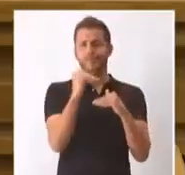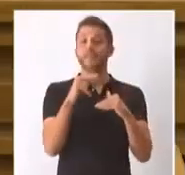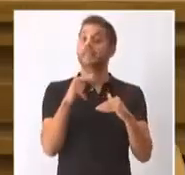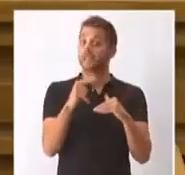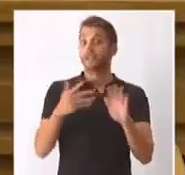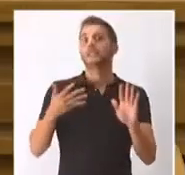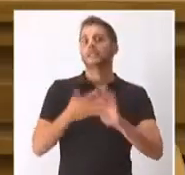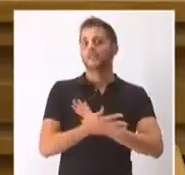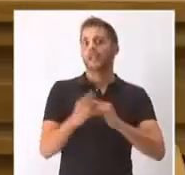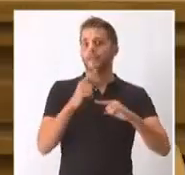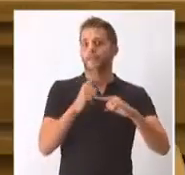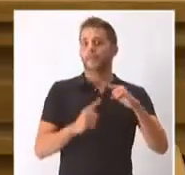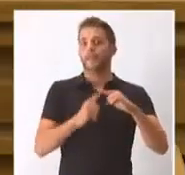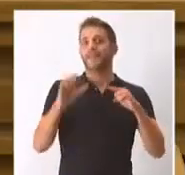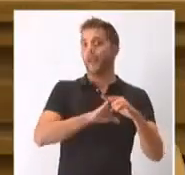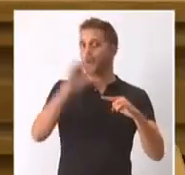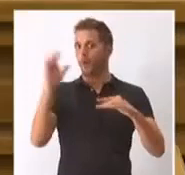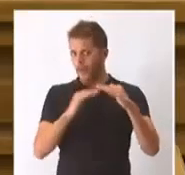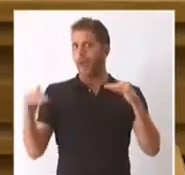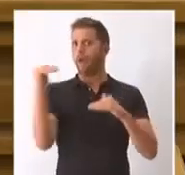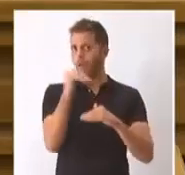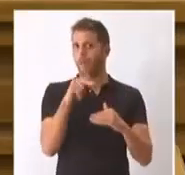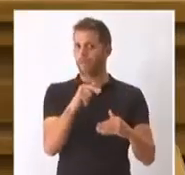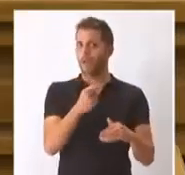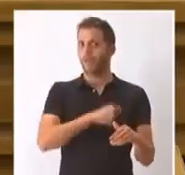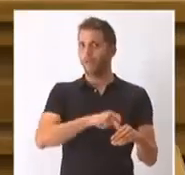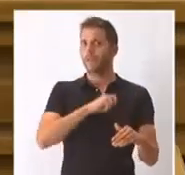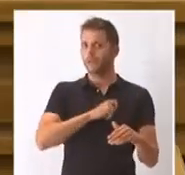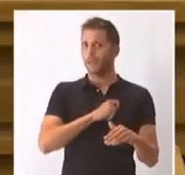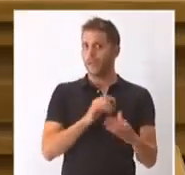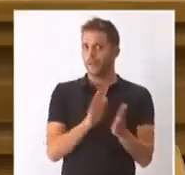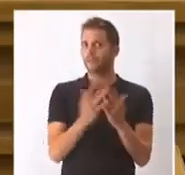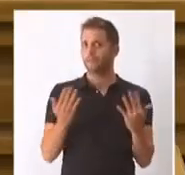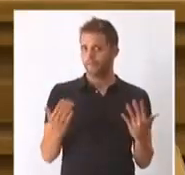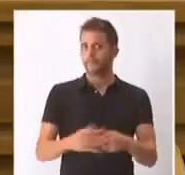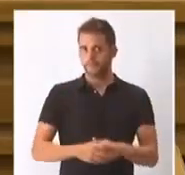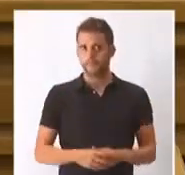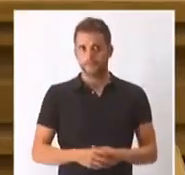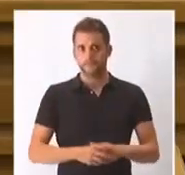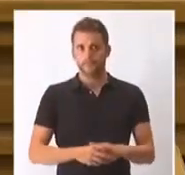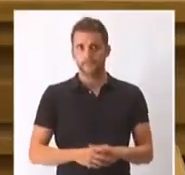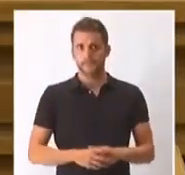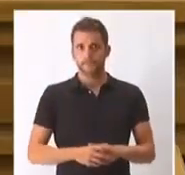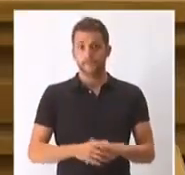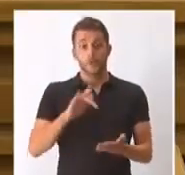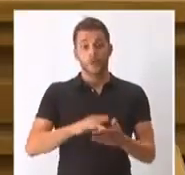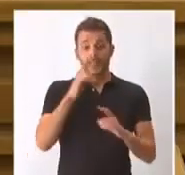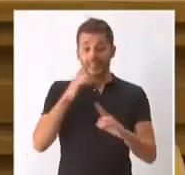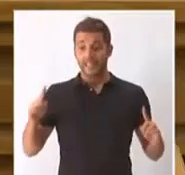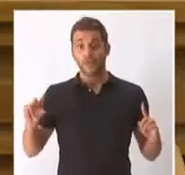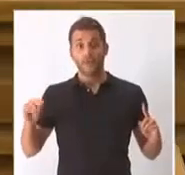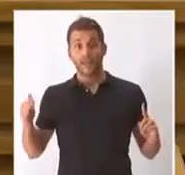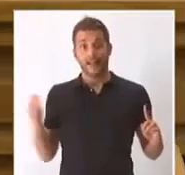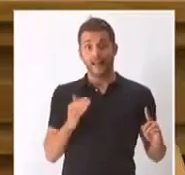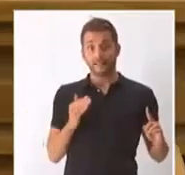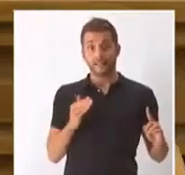muy por encima de la media europea o sea realmente en esto españa ha madrugado más que otros antes de que acabe este año incluso tendremos cuatro